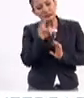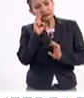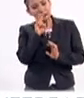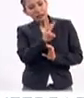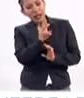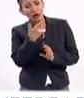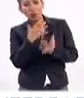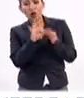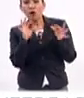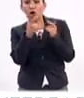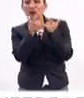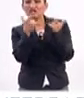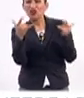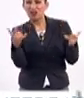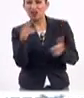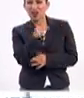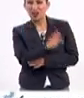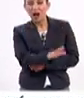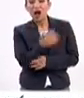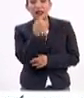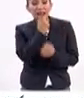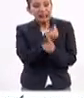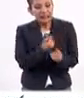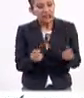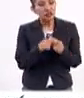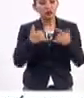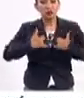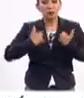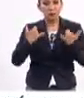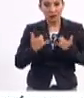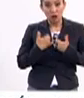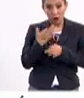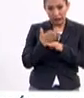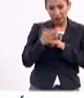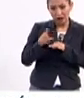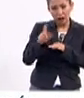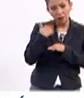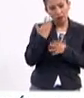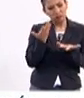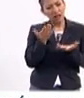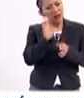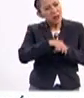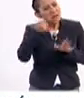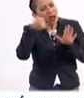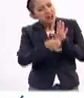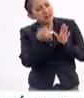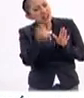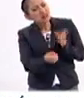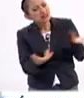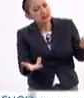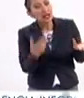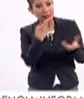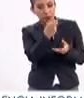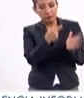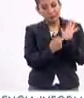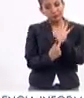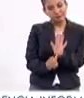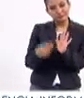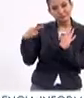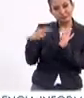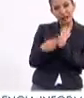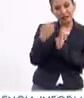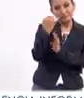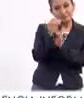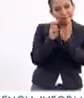que ahora es contado. Creo que ahorita los niños, los jóvenes en la actualidad están exigiendo más el contenido y eso es lo que precisamente muestra